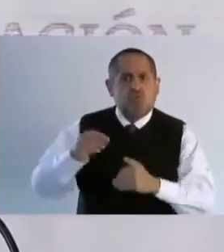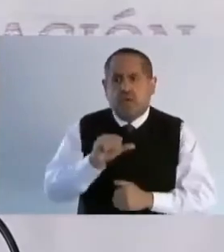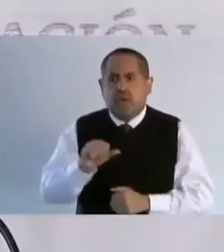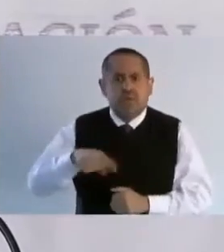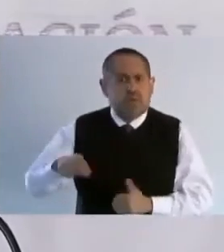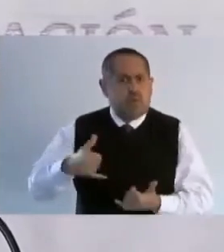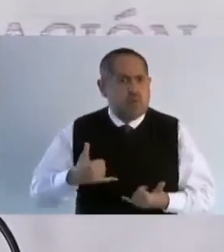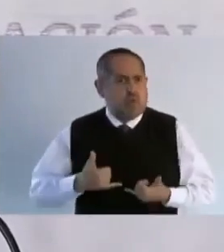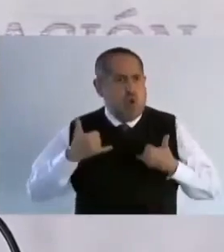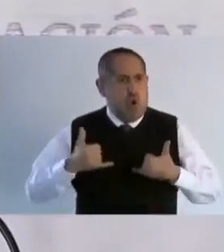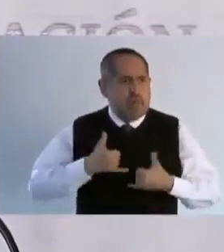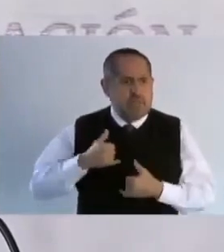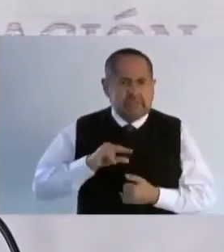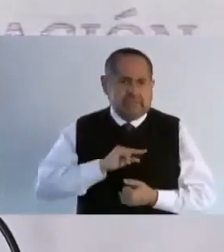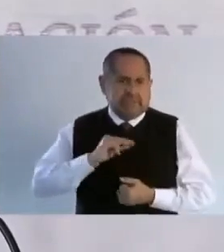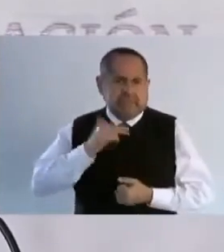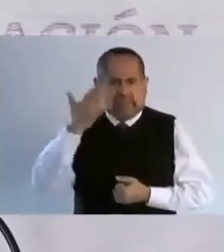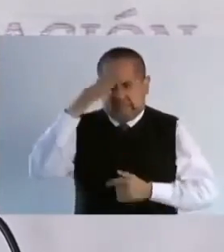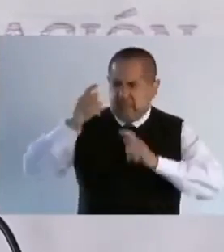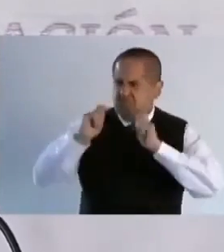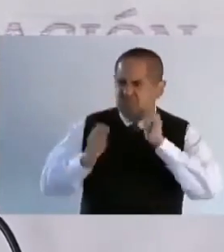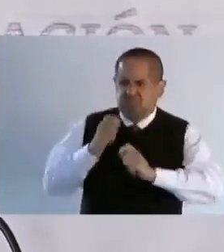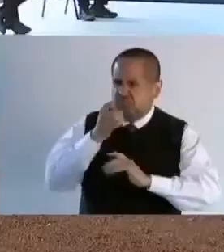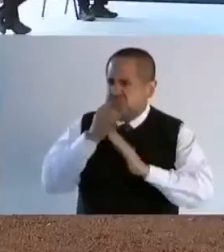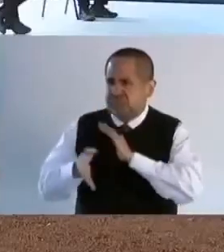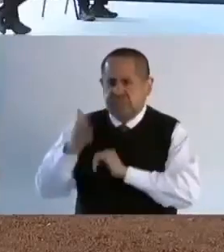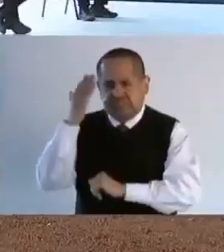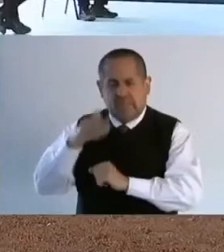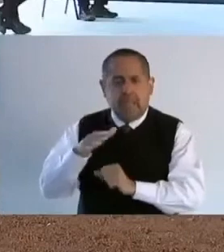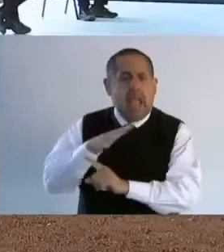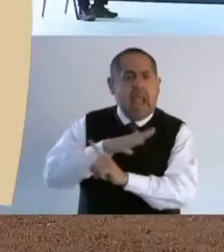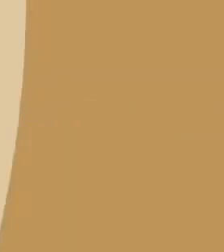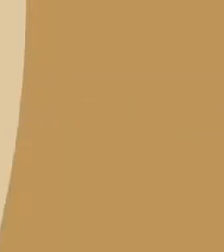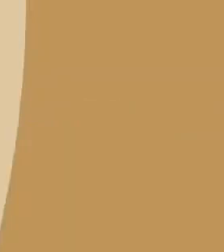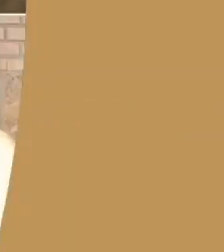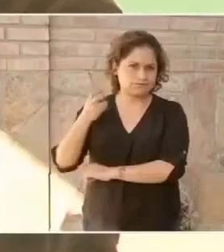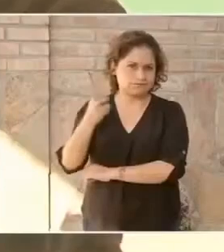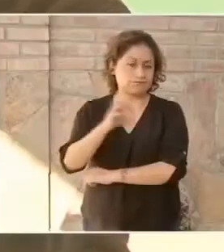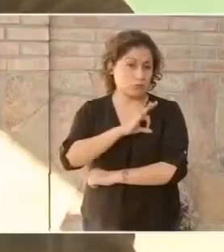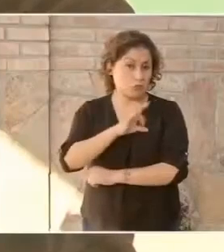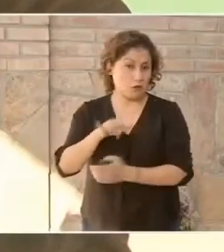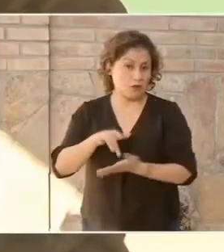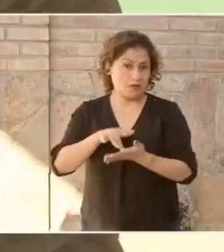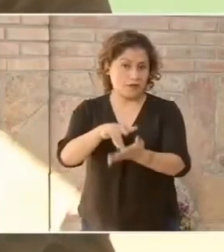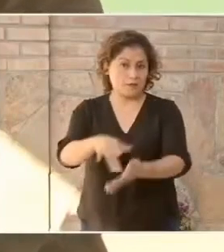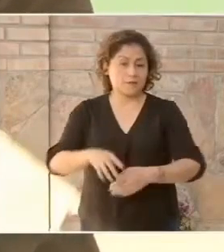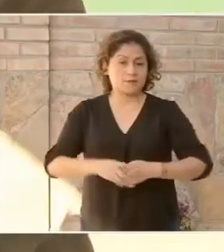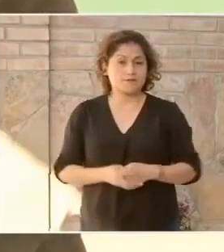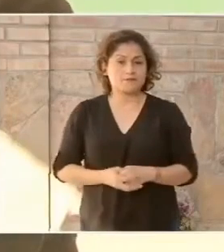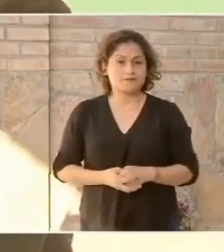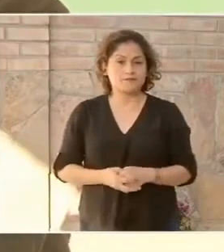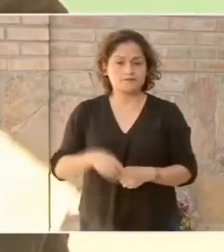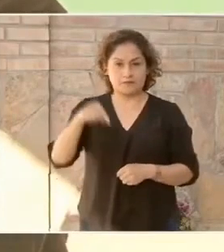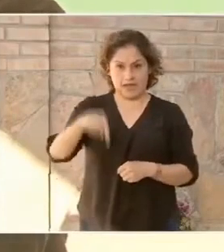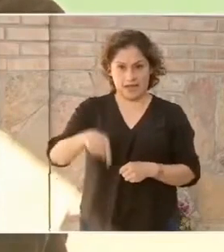jóvenes especialistas en el medio ambiente. Aquí en